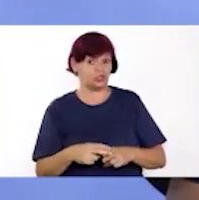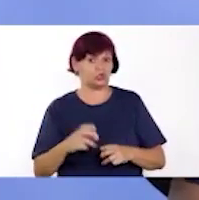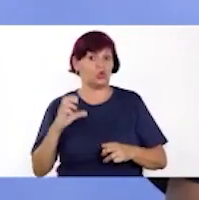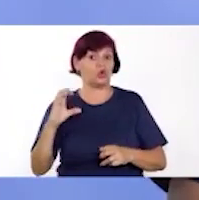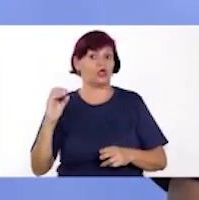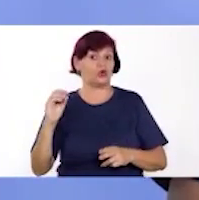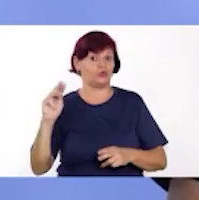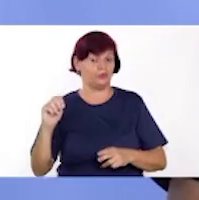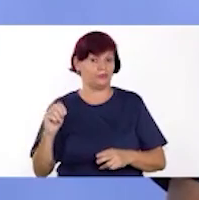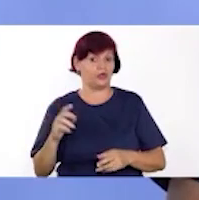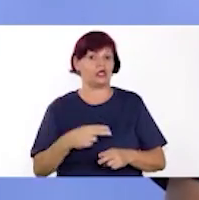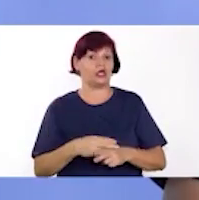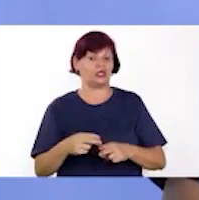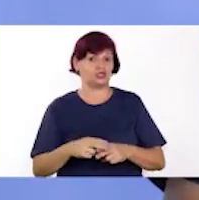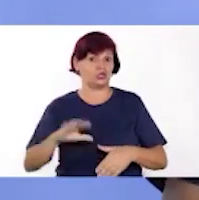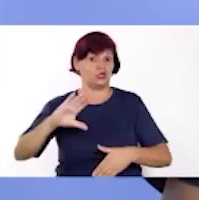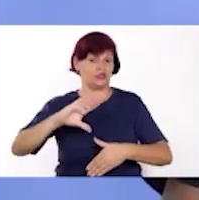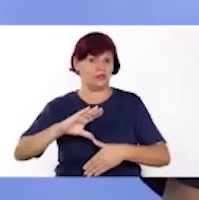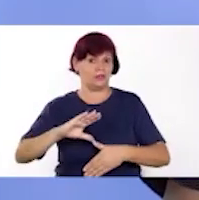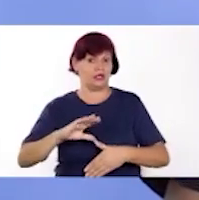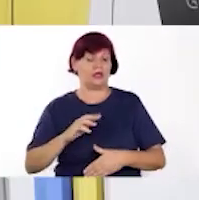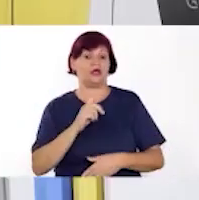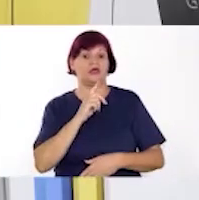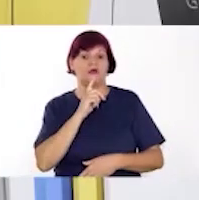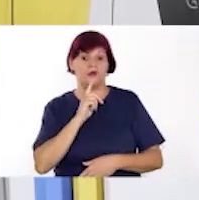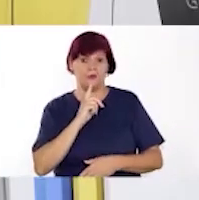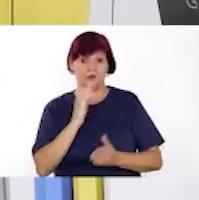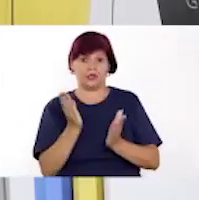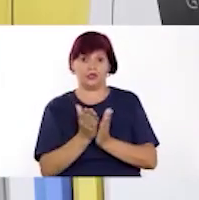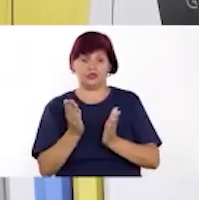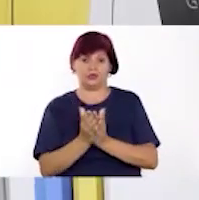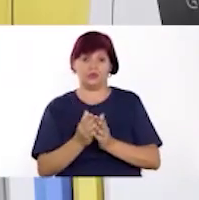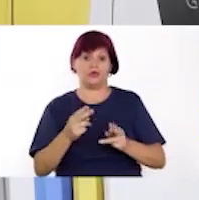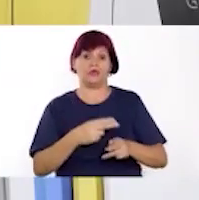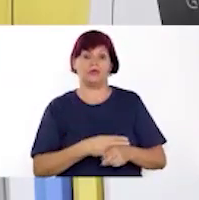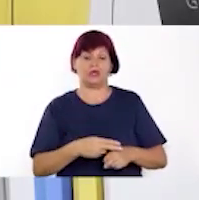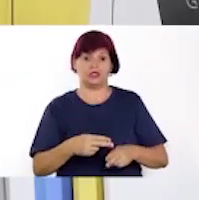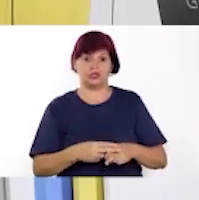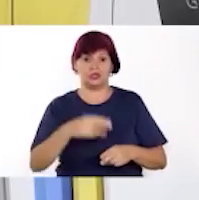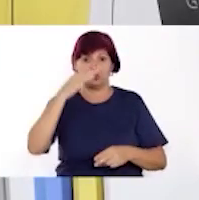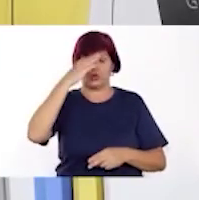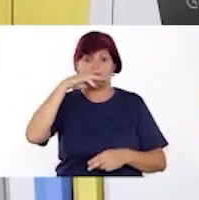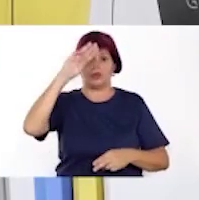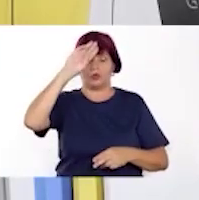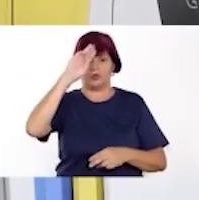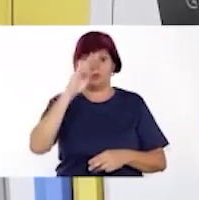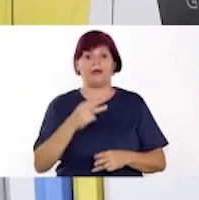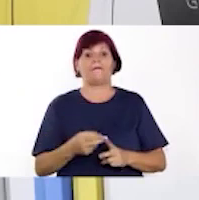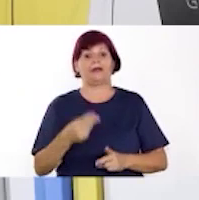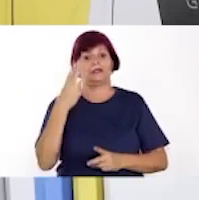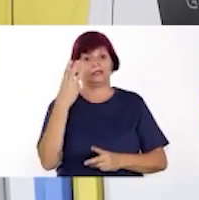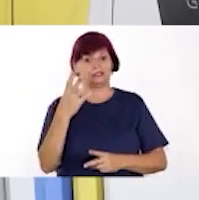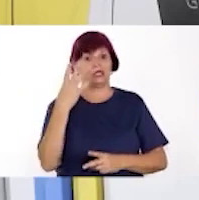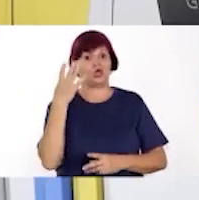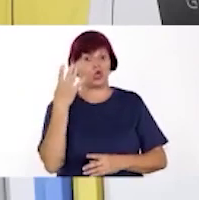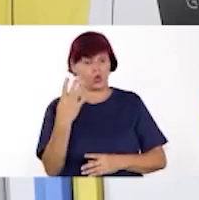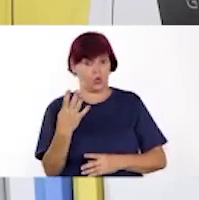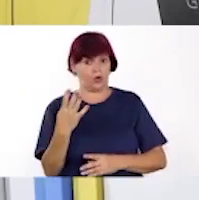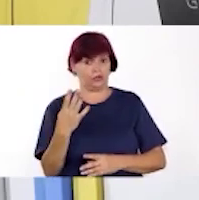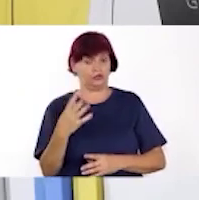semestre, es decir, Historia Contemporánea e Historia de América. Y los viernes trabajaremos Historia de Cuba para tercero y